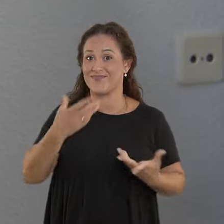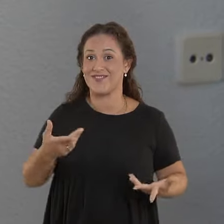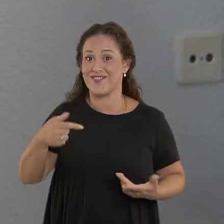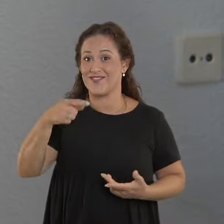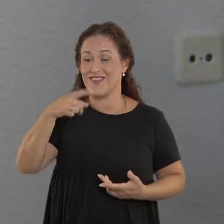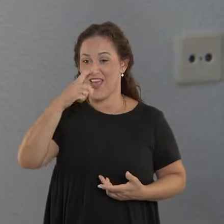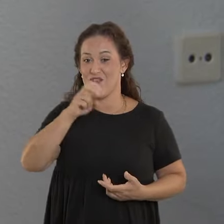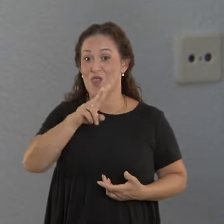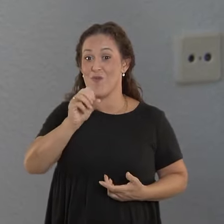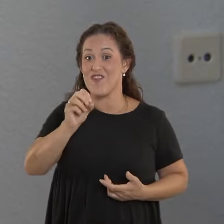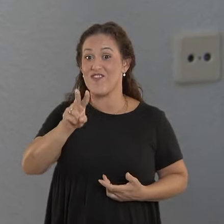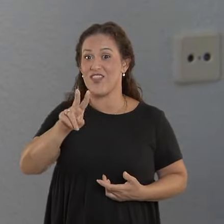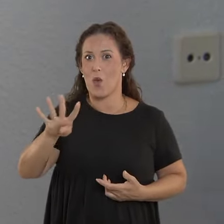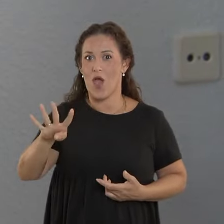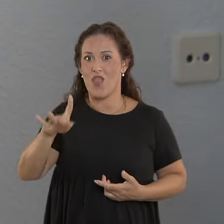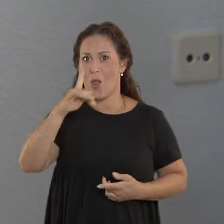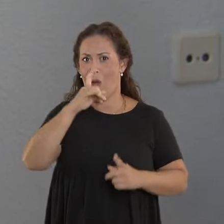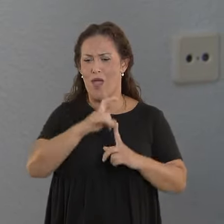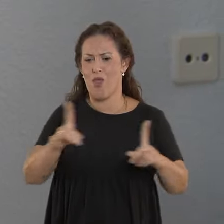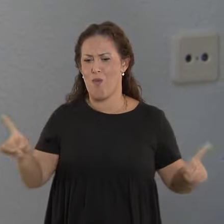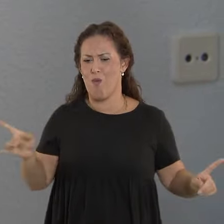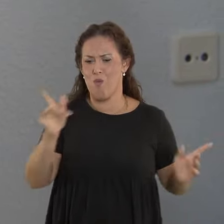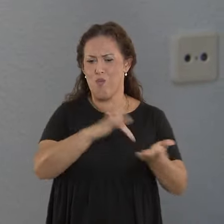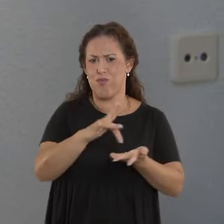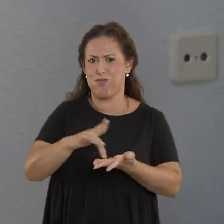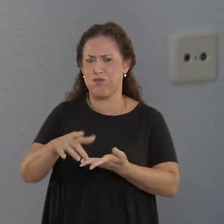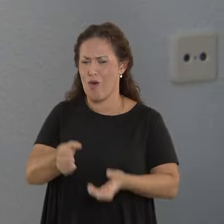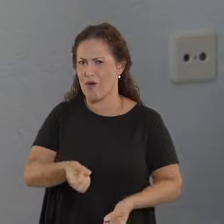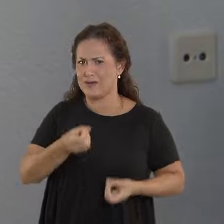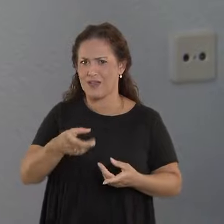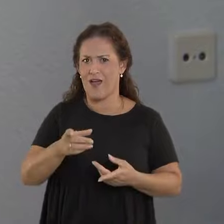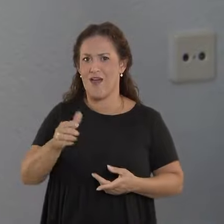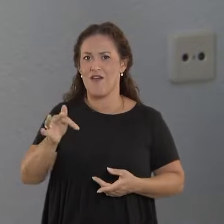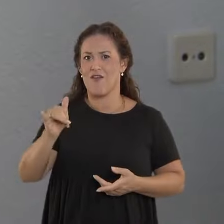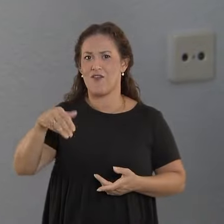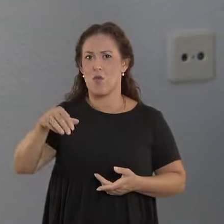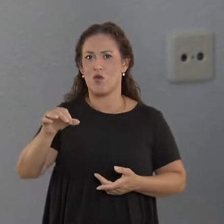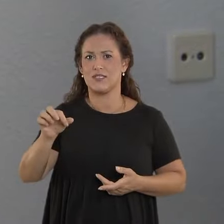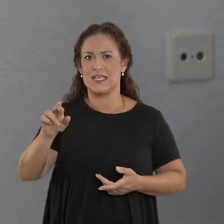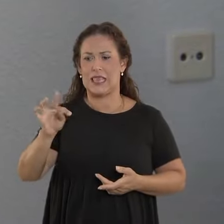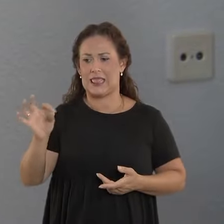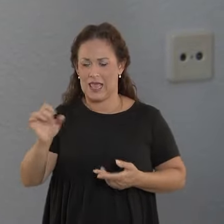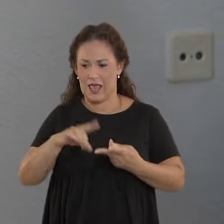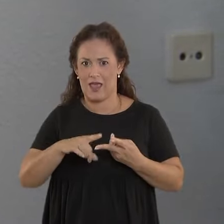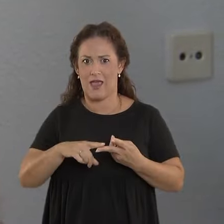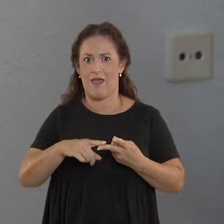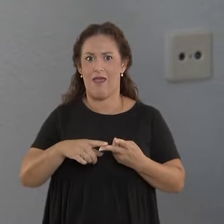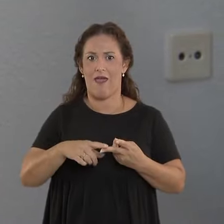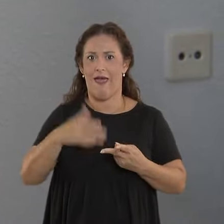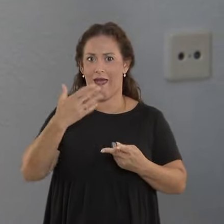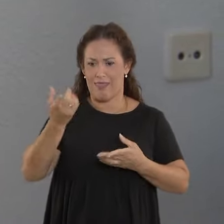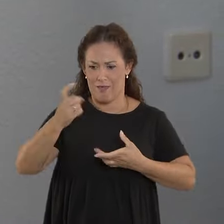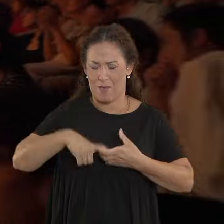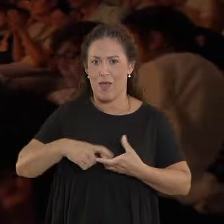Bueno, Diego, este 2024, un año con tantas cosas que contar. Filmusité sold out mucho tiempo antes, miembro